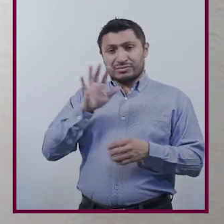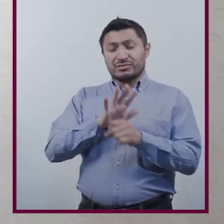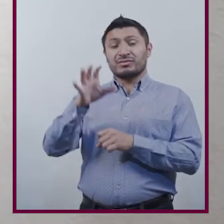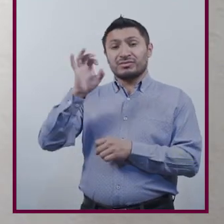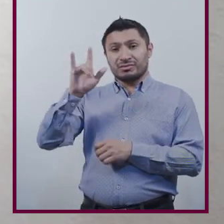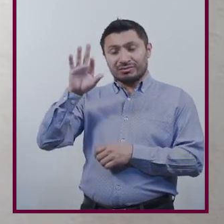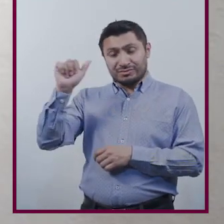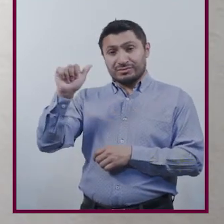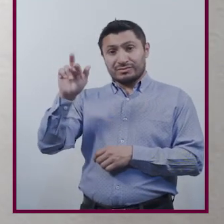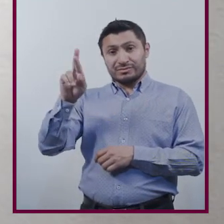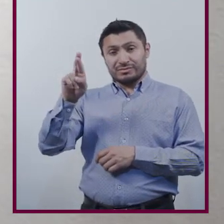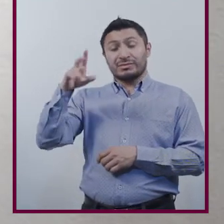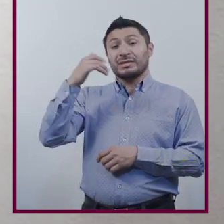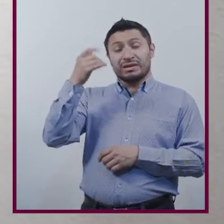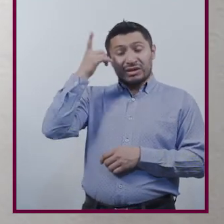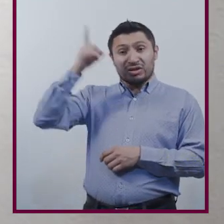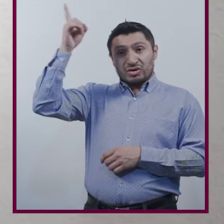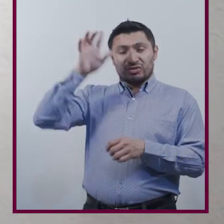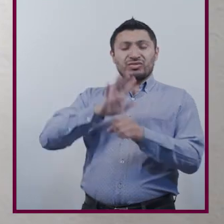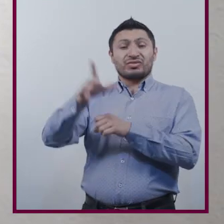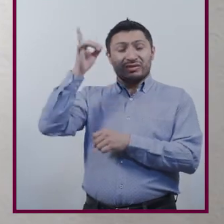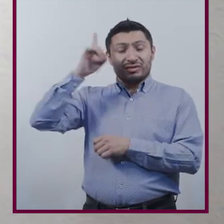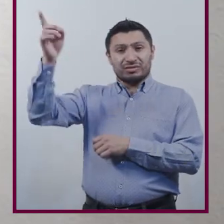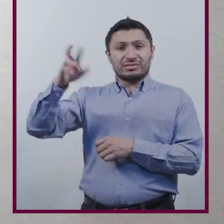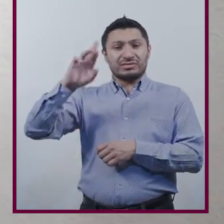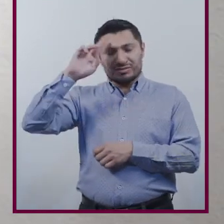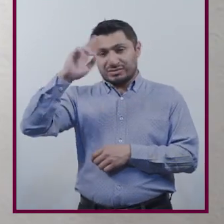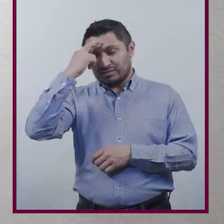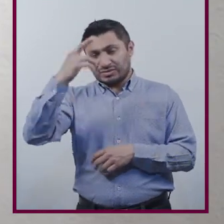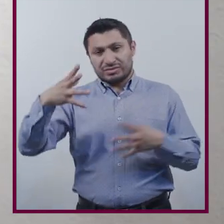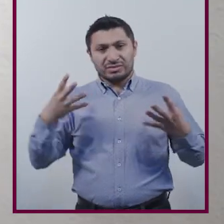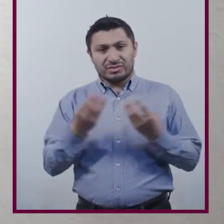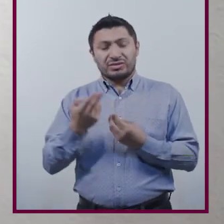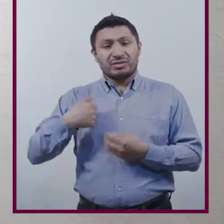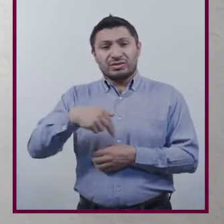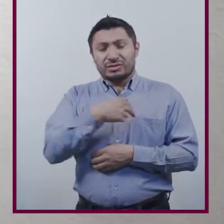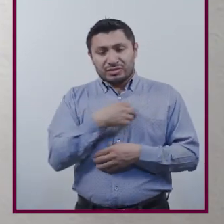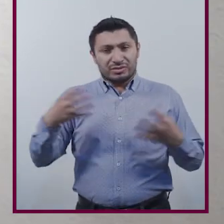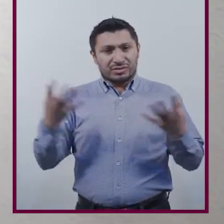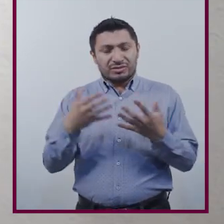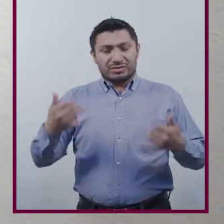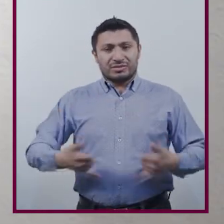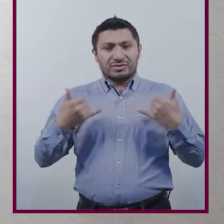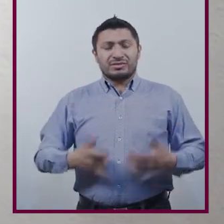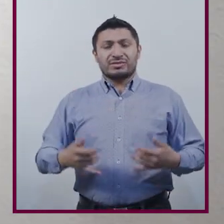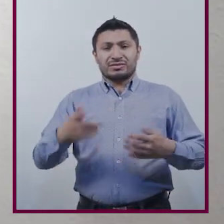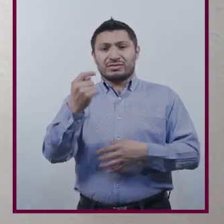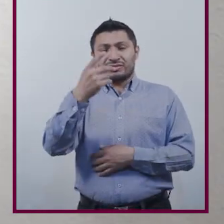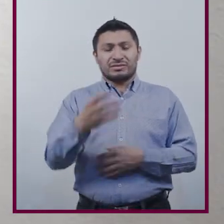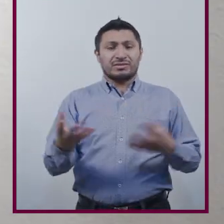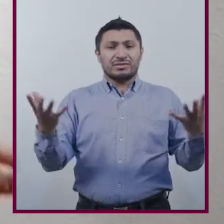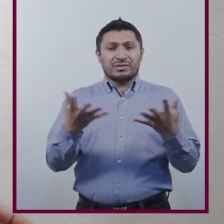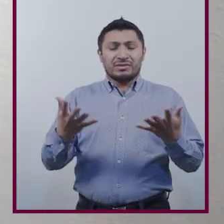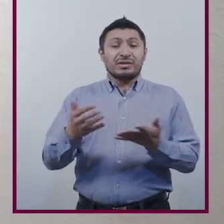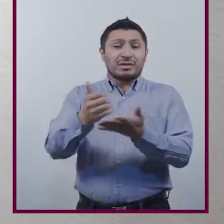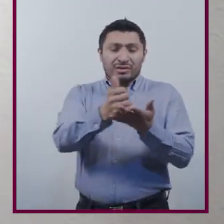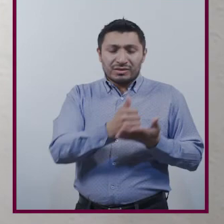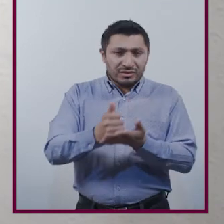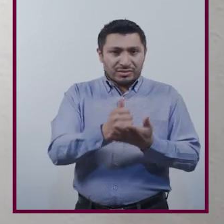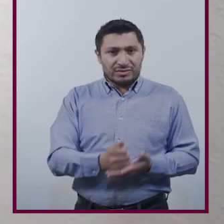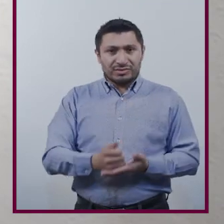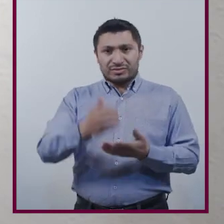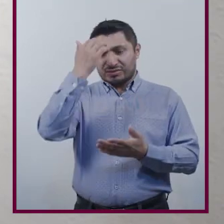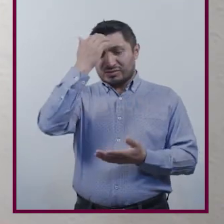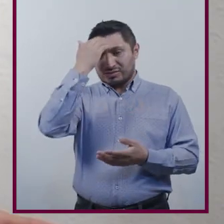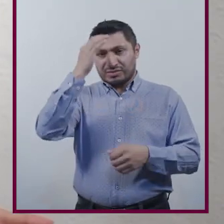Dios. Recuerda hacer este programa con nosotros, colabora en Jóvenes en TV y ayúdanos a generar este espacio de reflexión y construcción